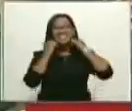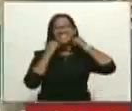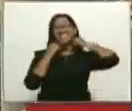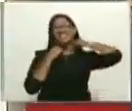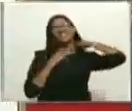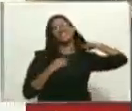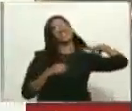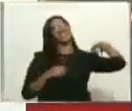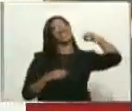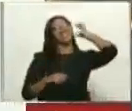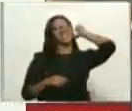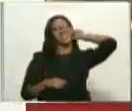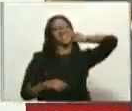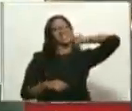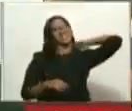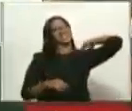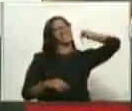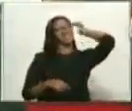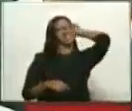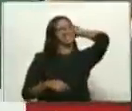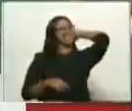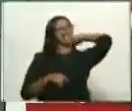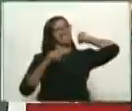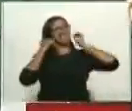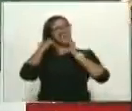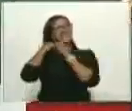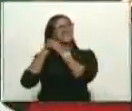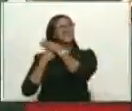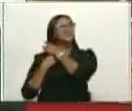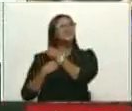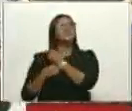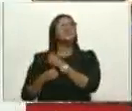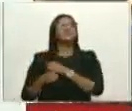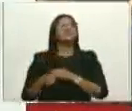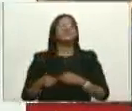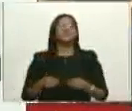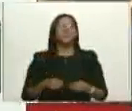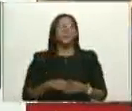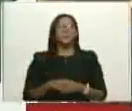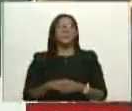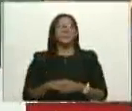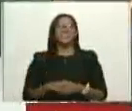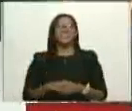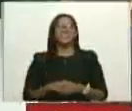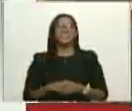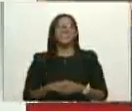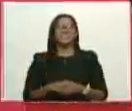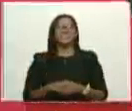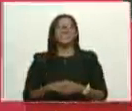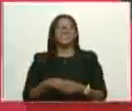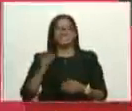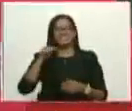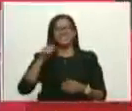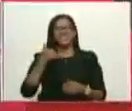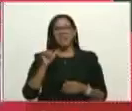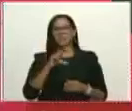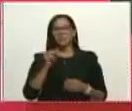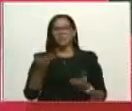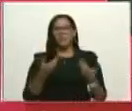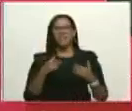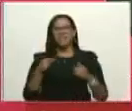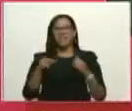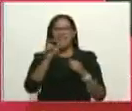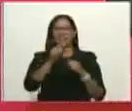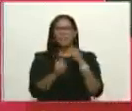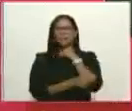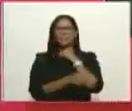Está bien respuesta, ¿eh? Mira quién trae el agua aquí. Directo sí. De Biscocuy, ¿vale? Sí hay, pero no dan. Aquí la gente es pichirre,